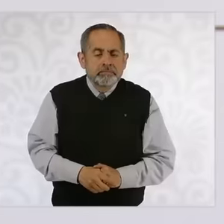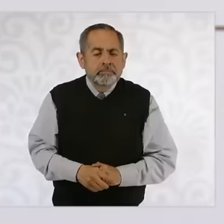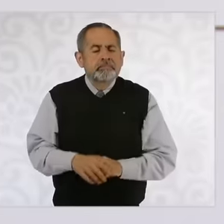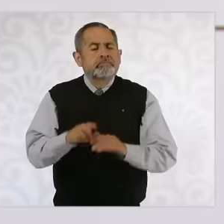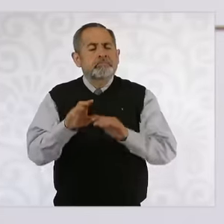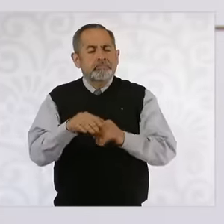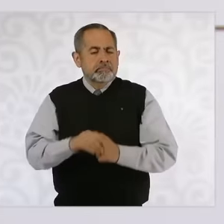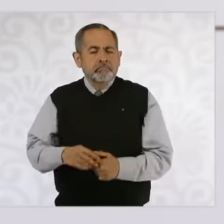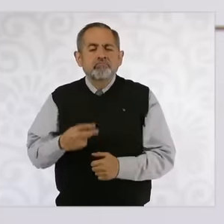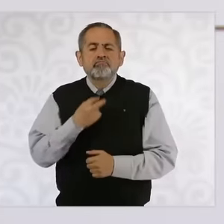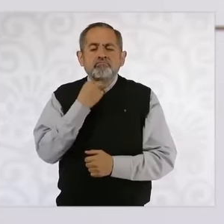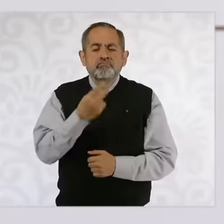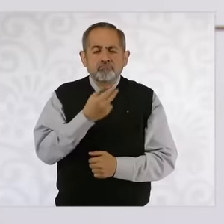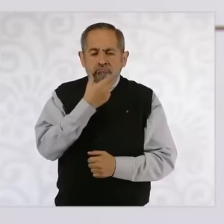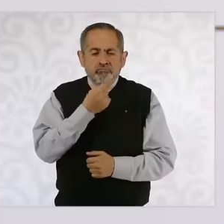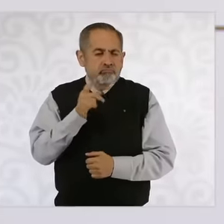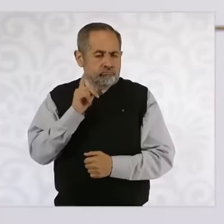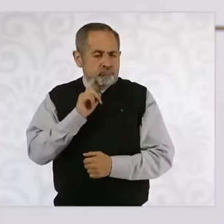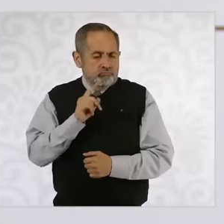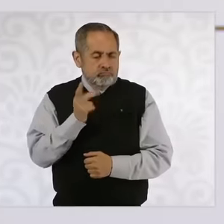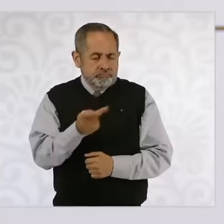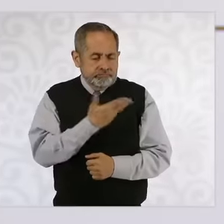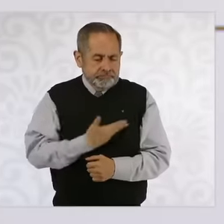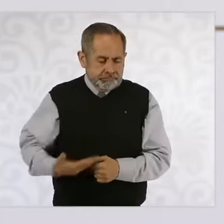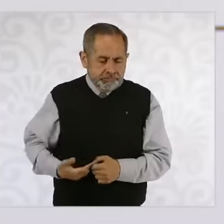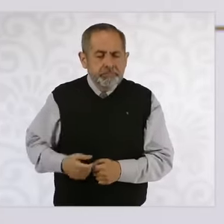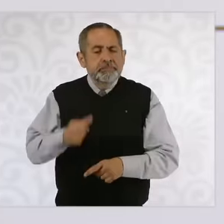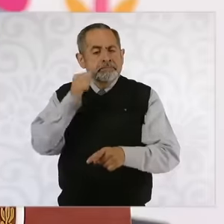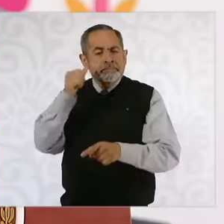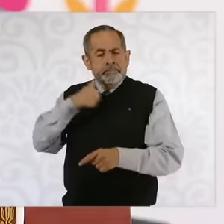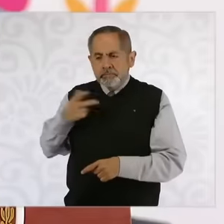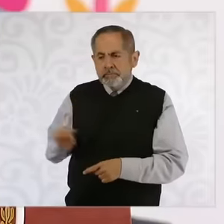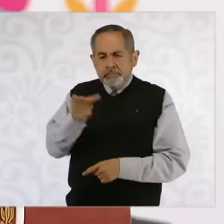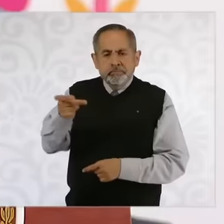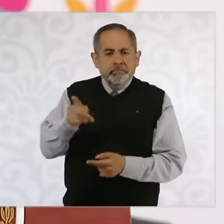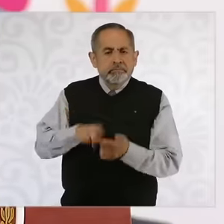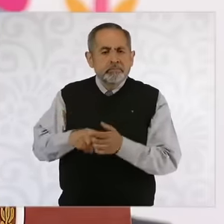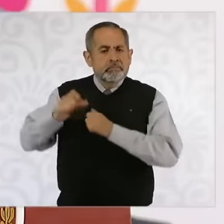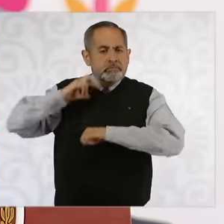al coordinador parlamentario, a Ricardo Monreal,